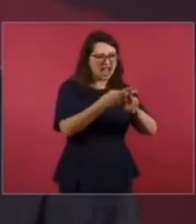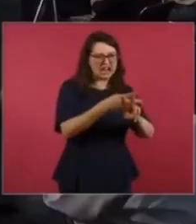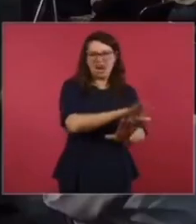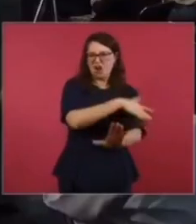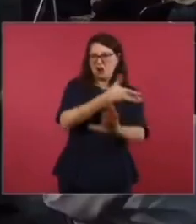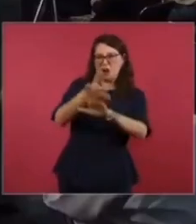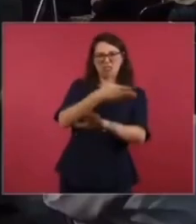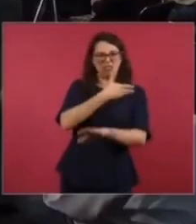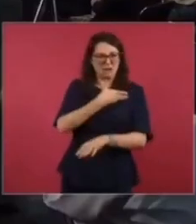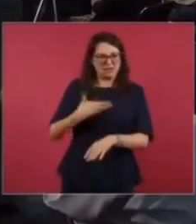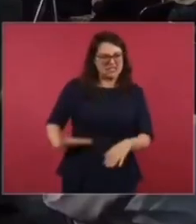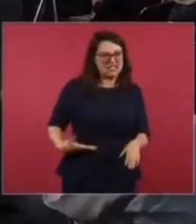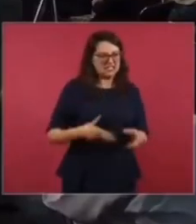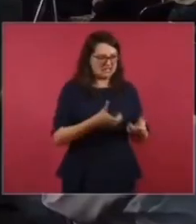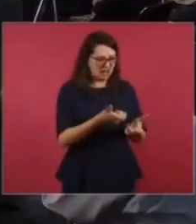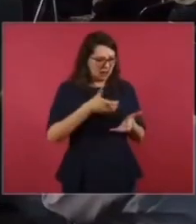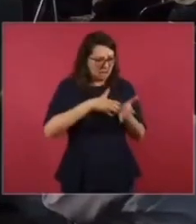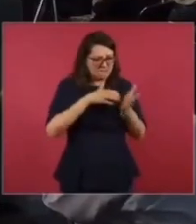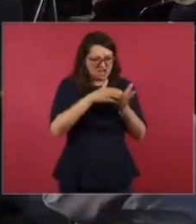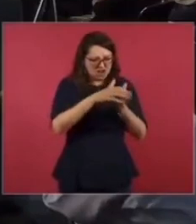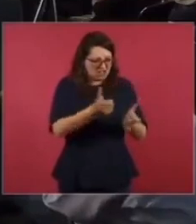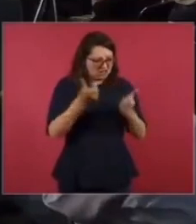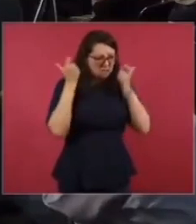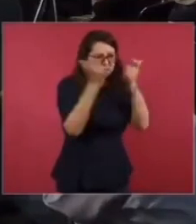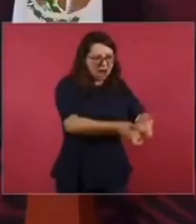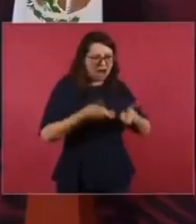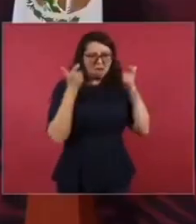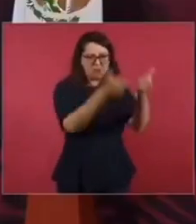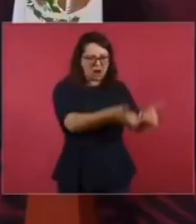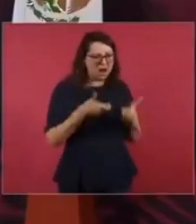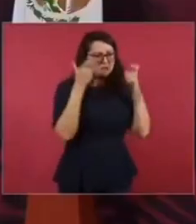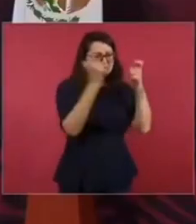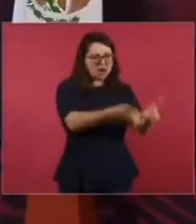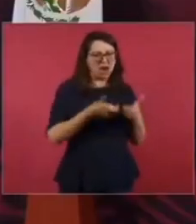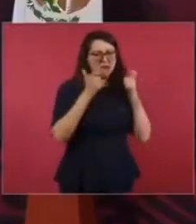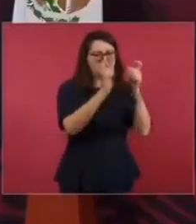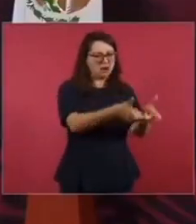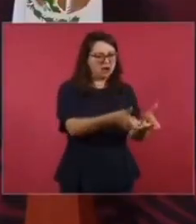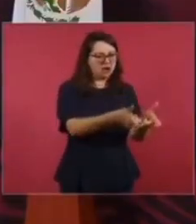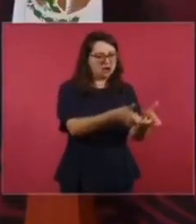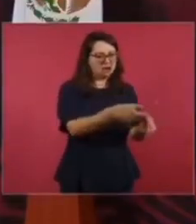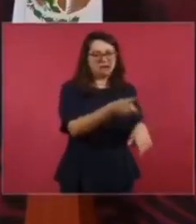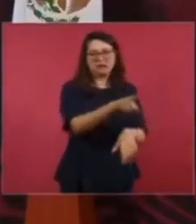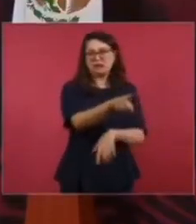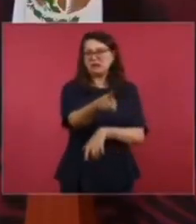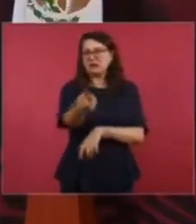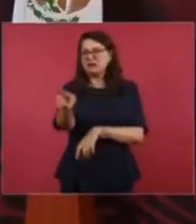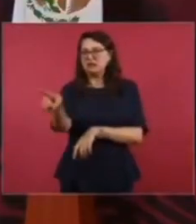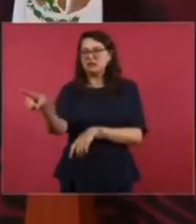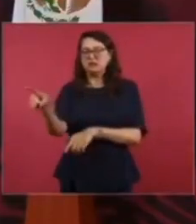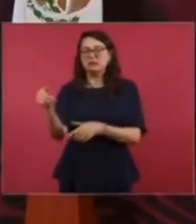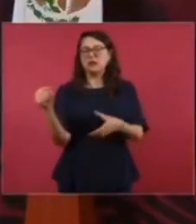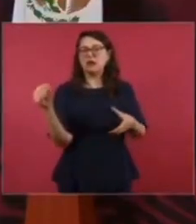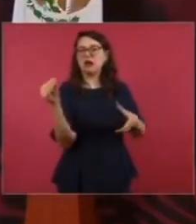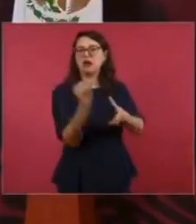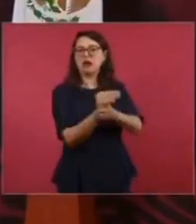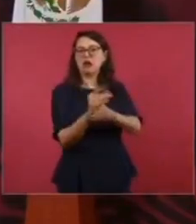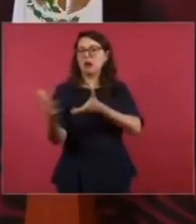cuando queden 2 días o una semana para las elecciones presidenciales? ¿Qué es lo que van a hacer Massive Caller y México Elige?